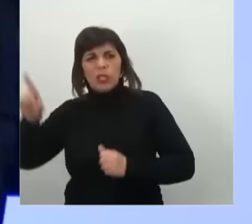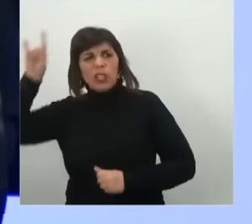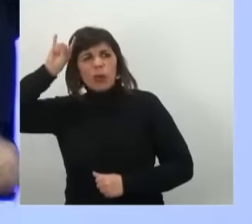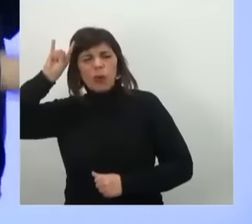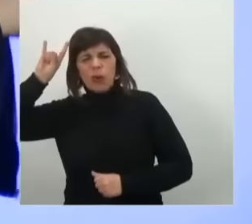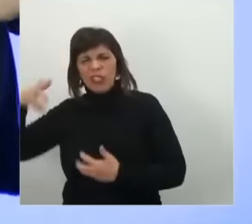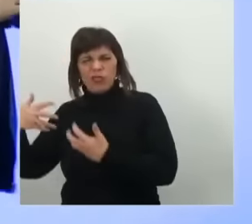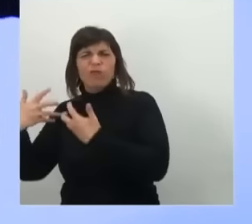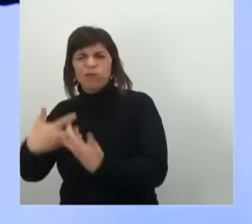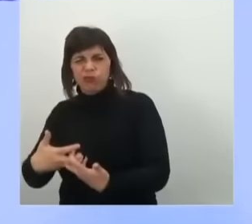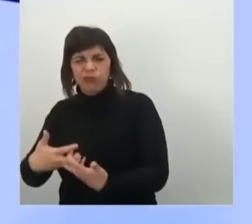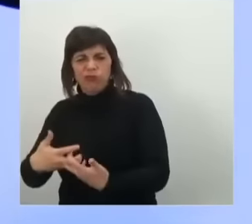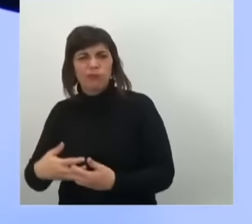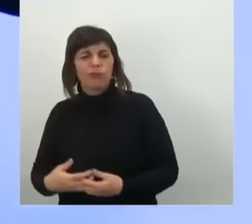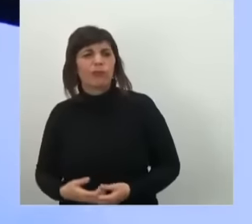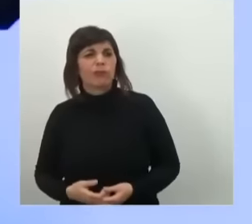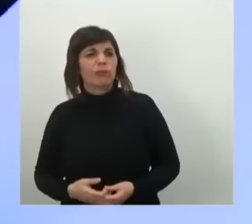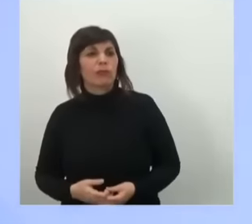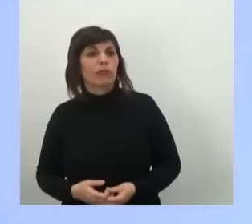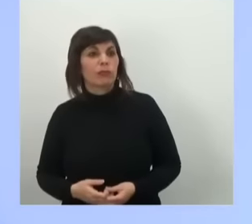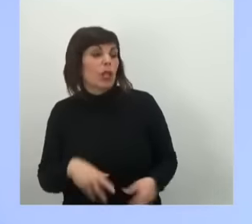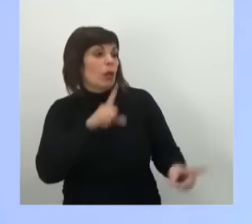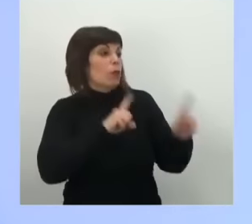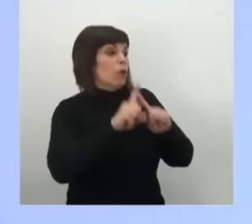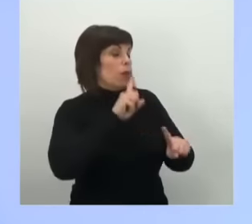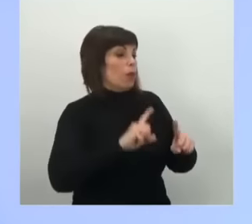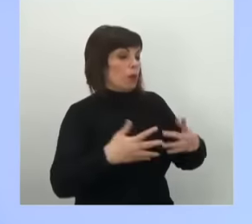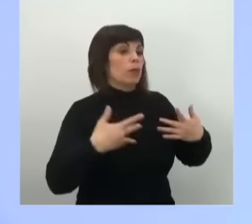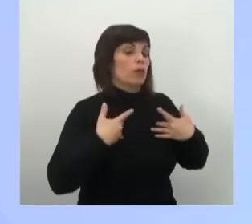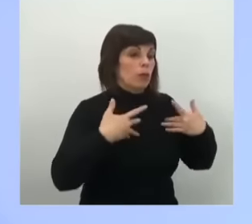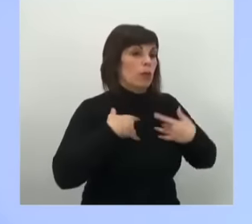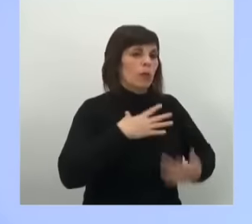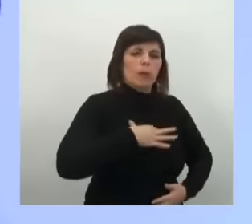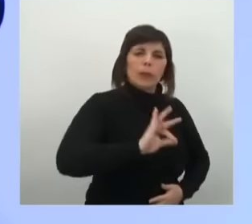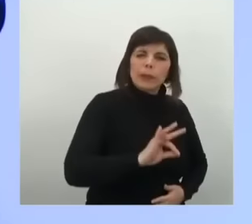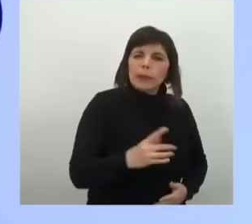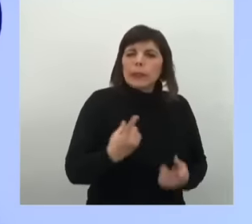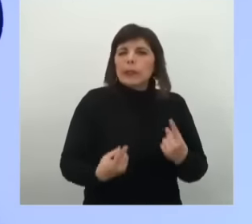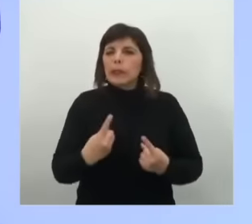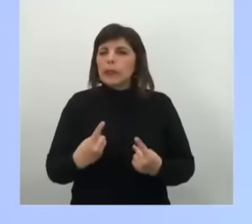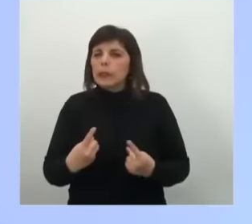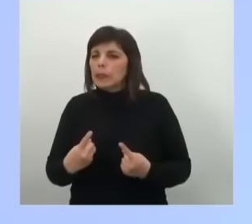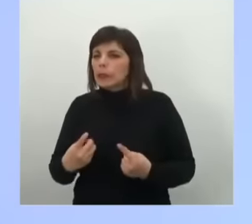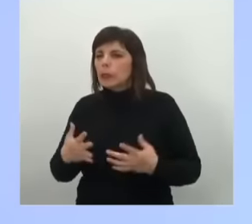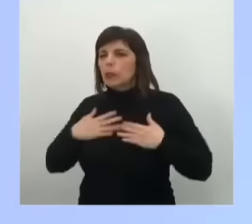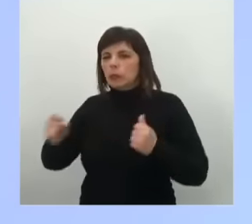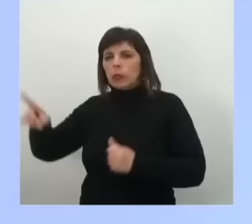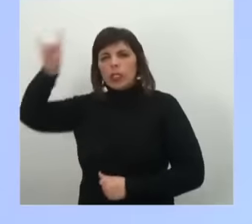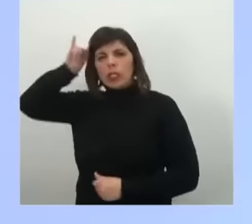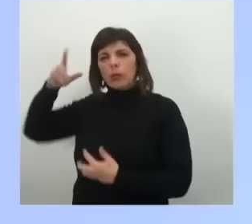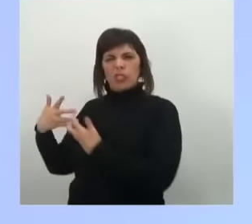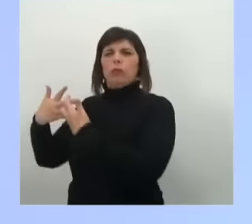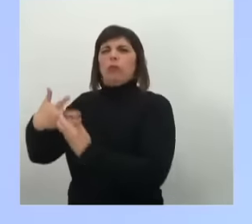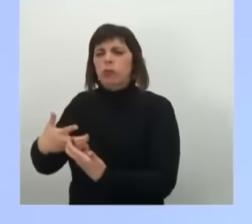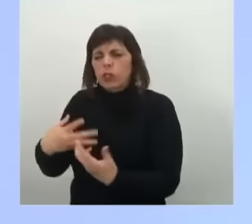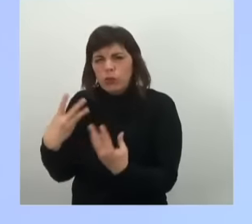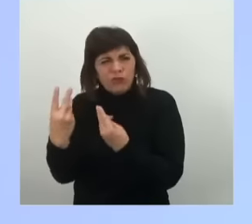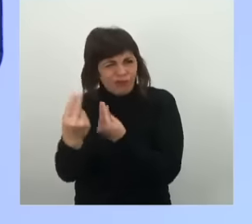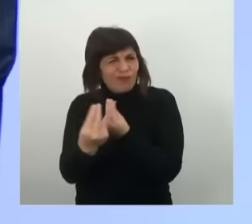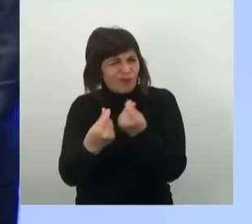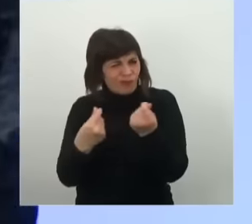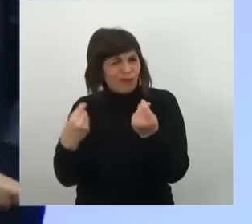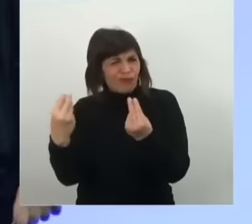tú y yo podemos soportar mucho que sí sí o no pero de vez en cuando en ese momento algo está mal aquí hay algo está